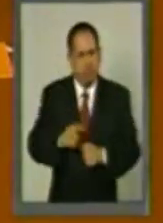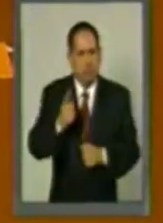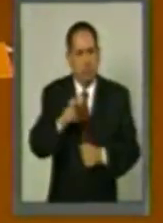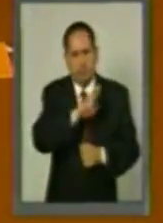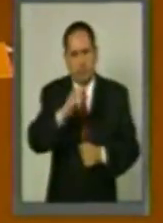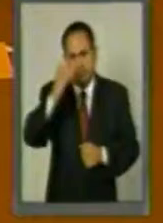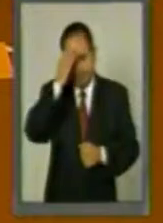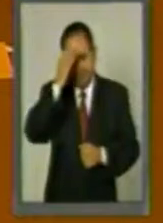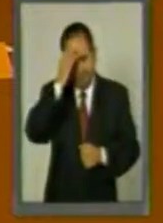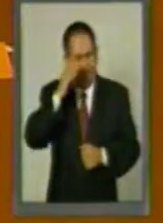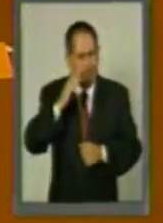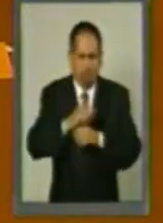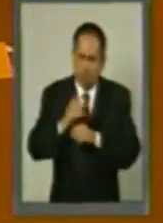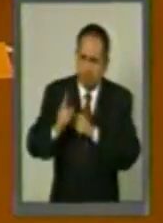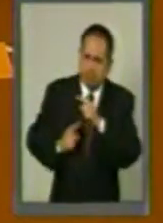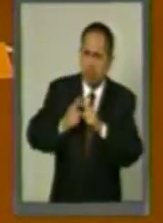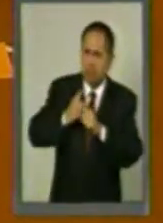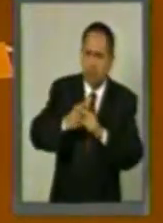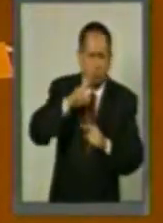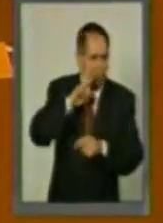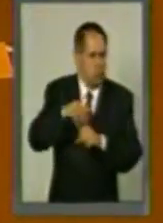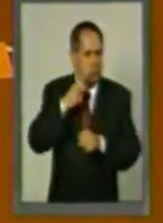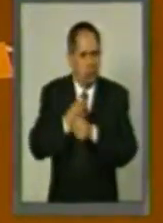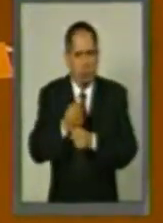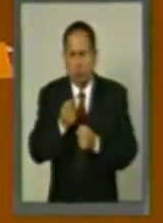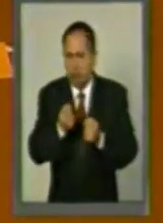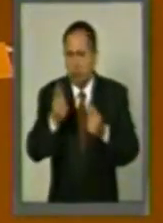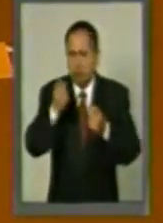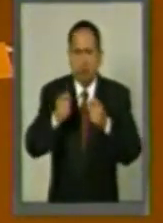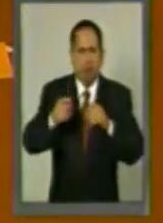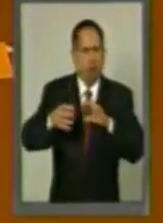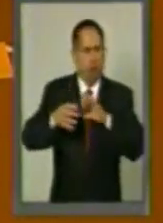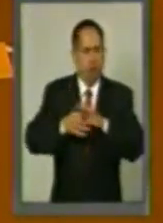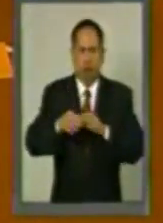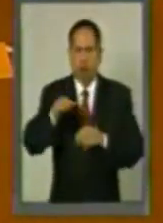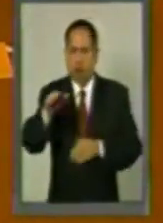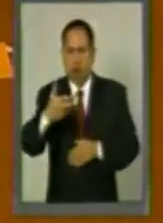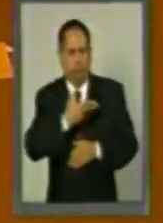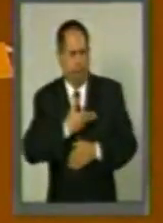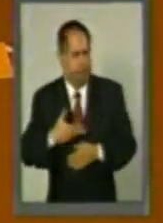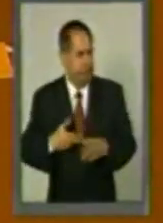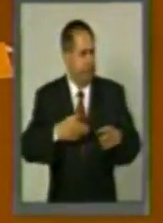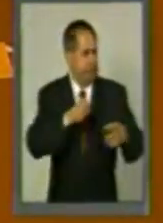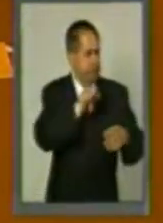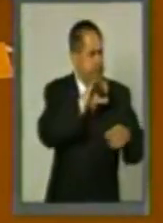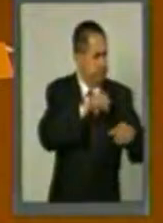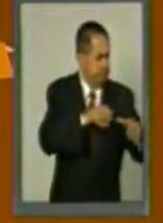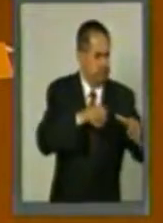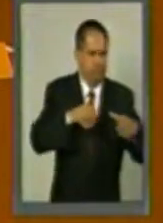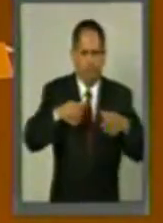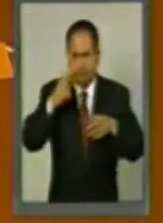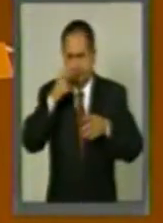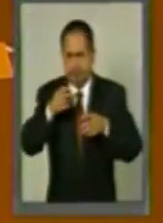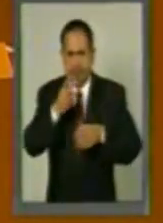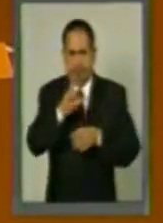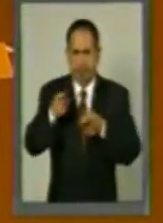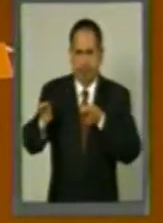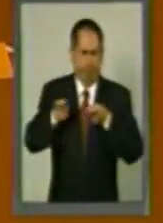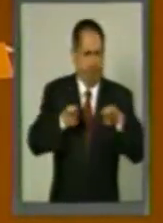Reconocemos la suma de voluntades y esfuerzo entre poderes, órdenes de gobierno y el